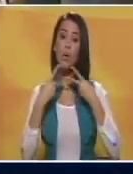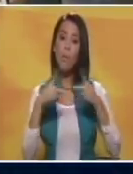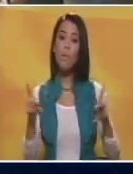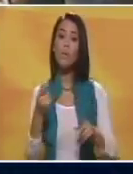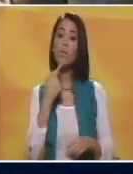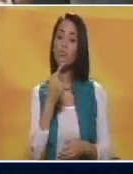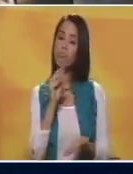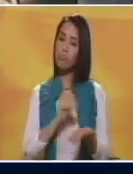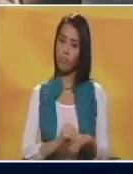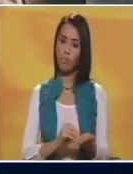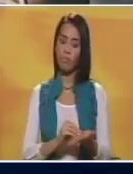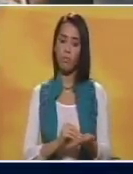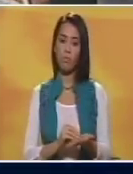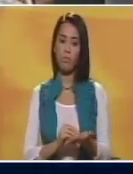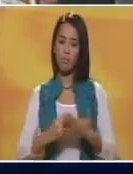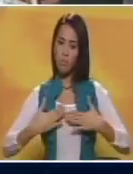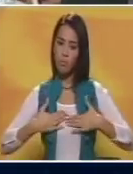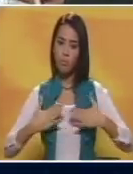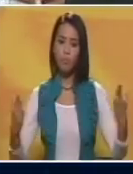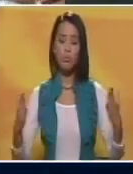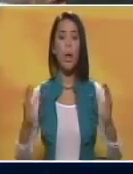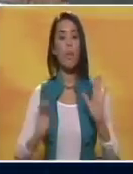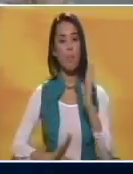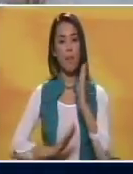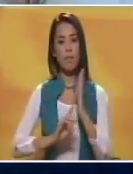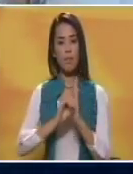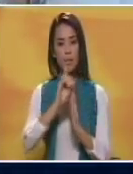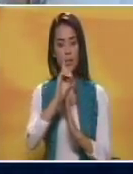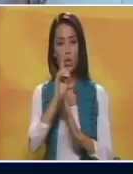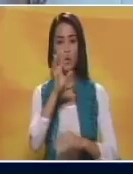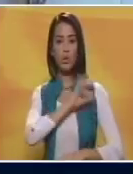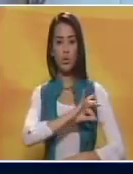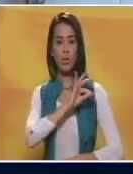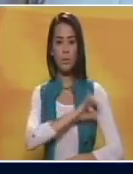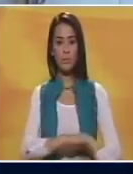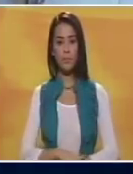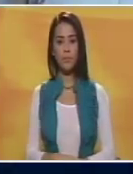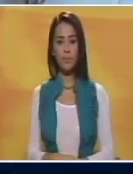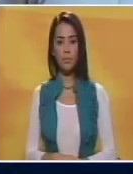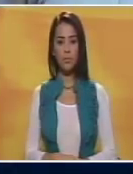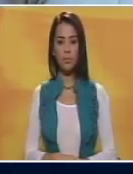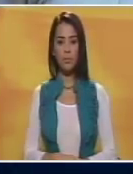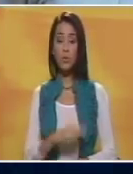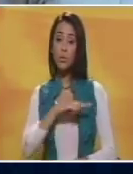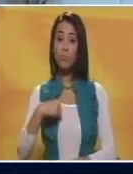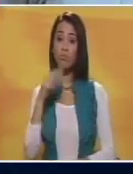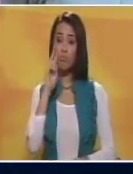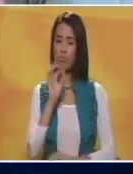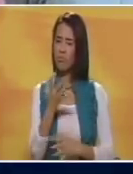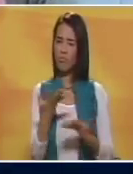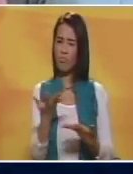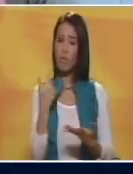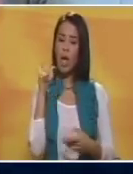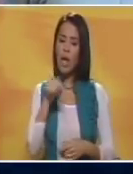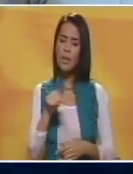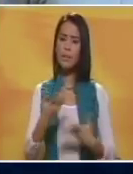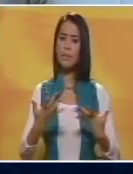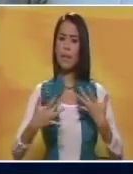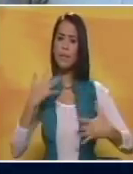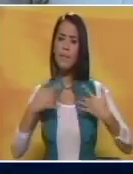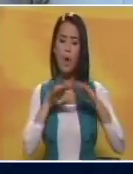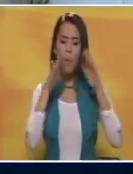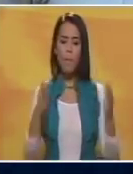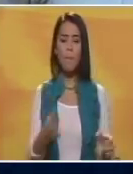repito, a la orden del desarrollo social. Nosotros vemos, y por eso esta actividad como mesas